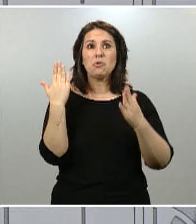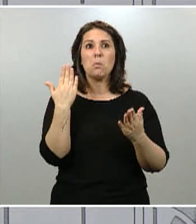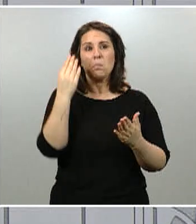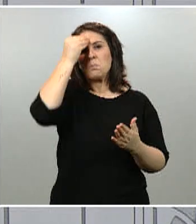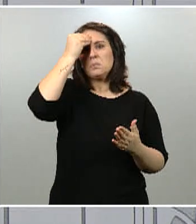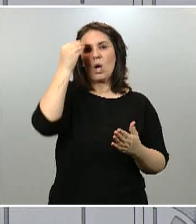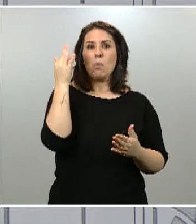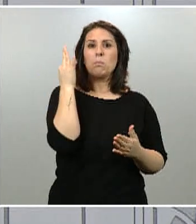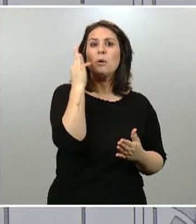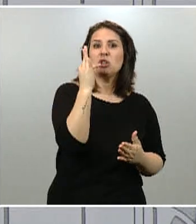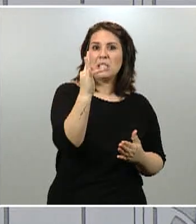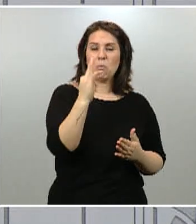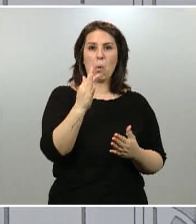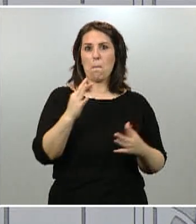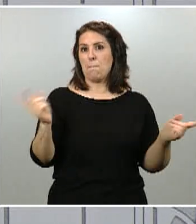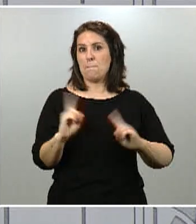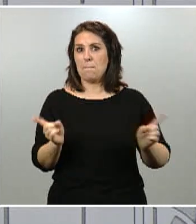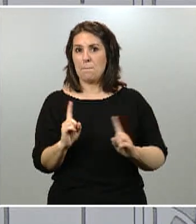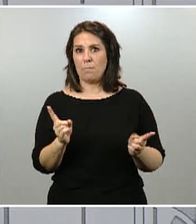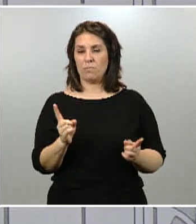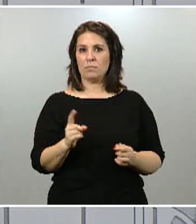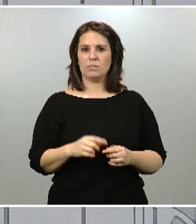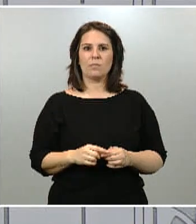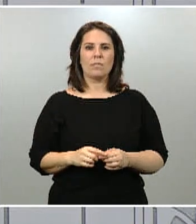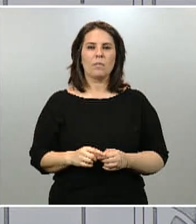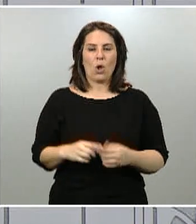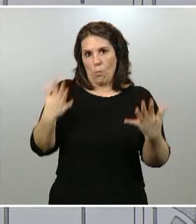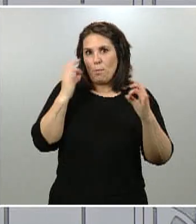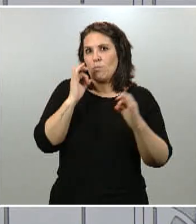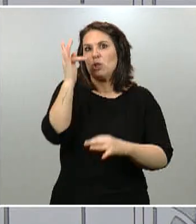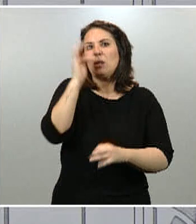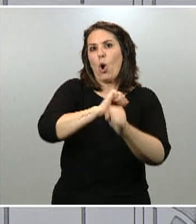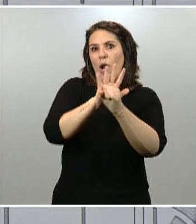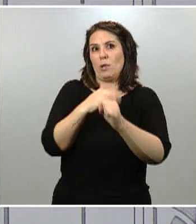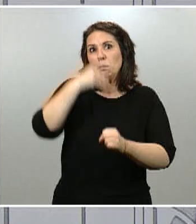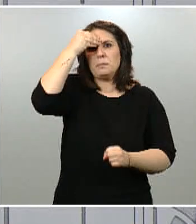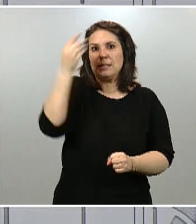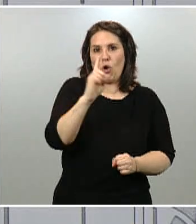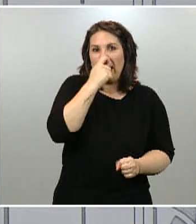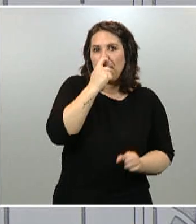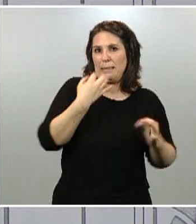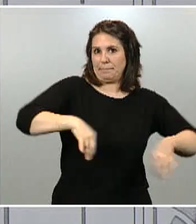aquellas muestras al coronavirus. Sabemos que hubo algún caso que llegó